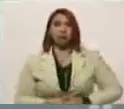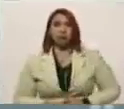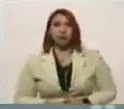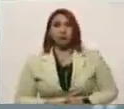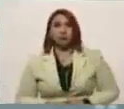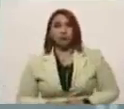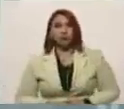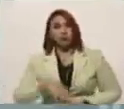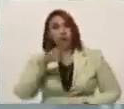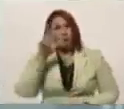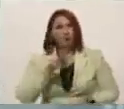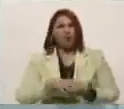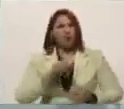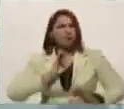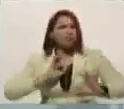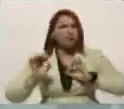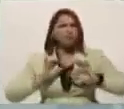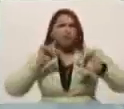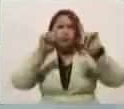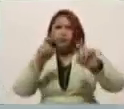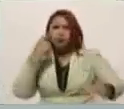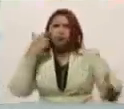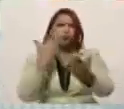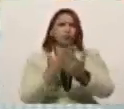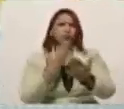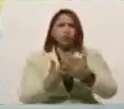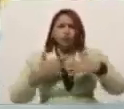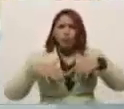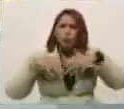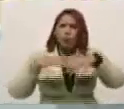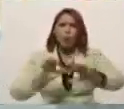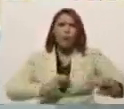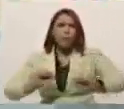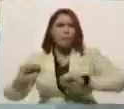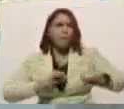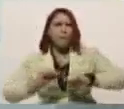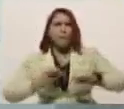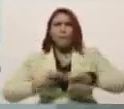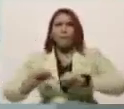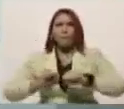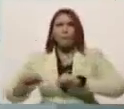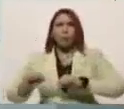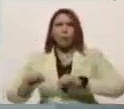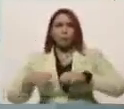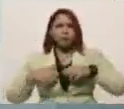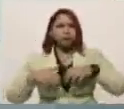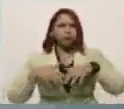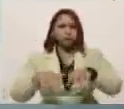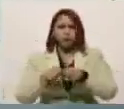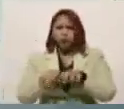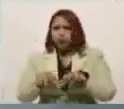para probar la capacidad de movilización, movimiento, despliegue,